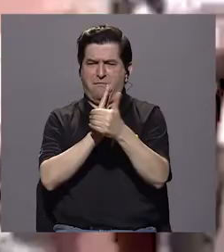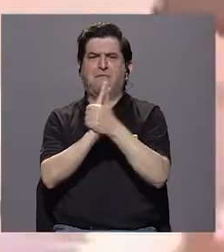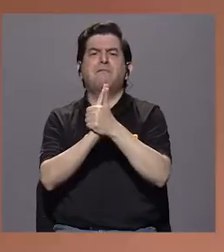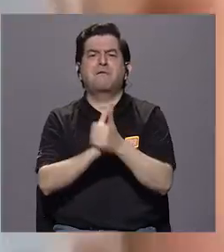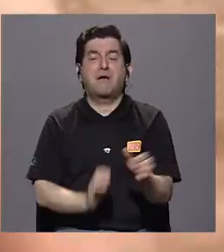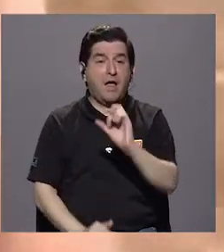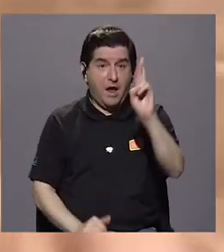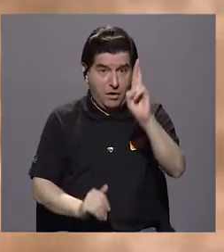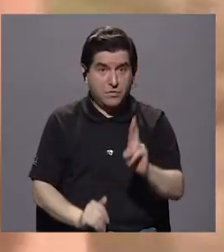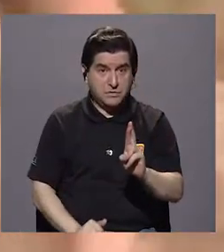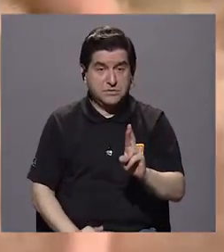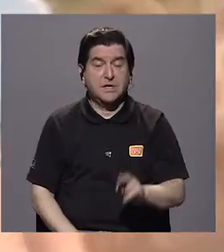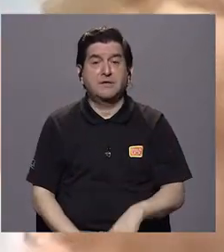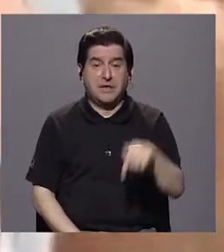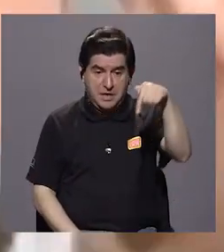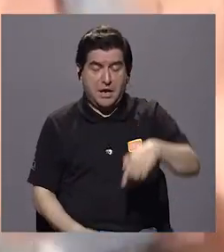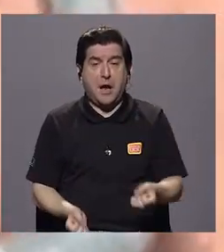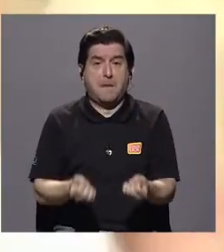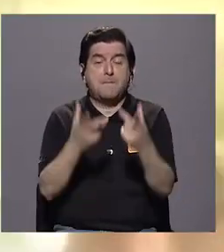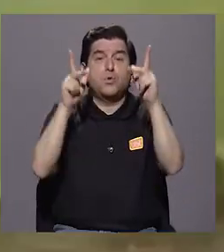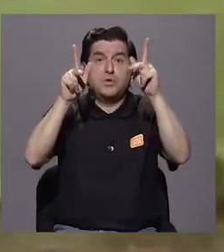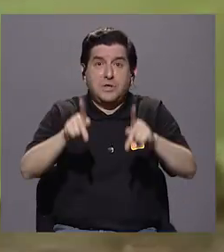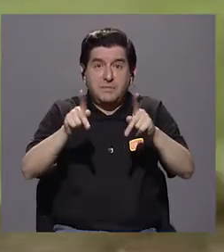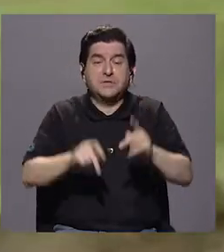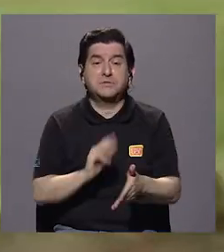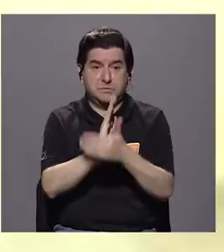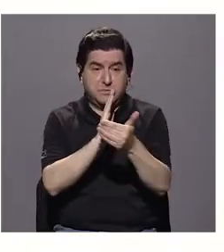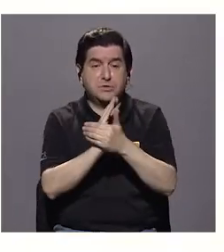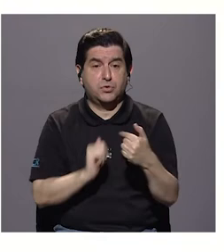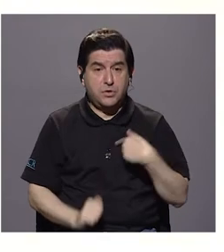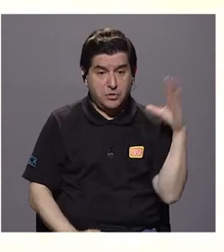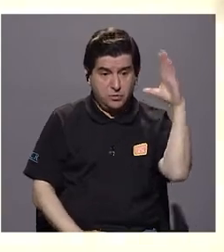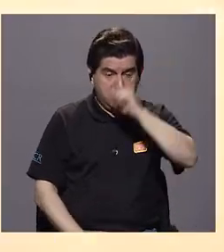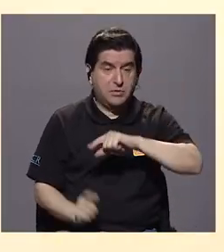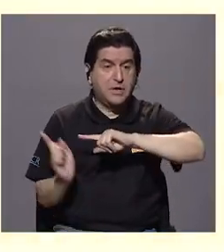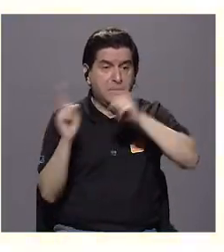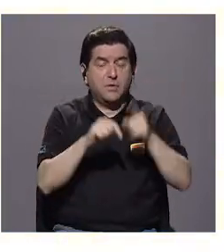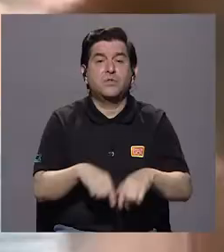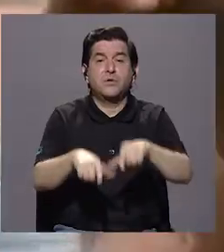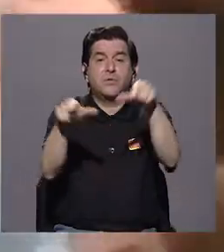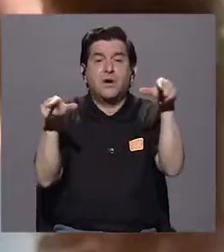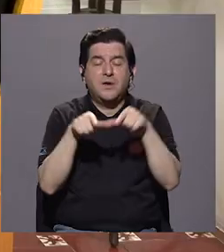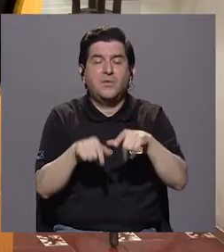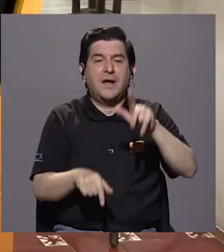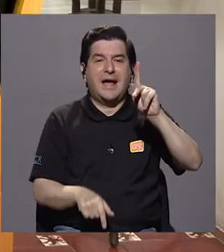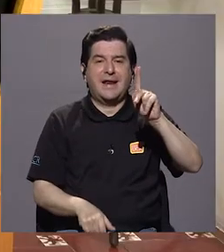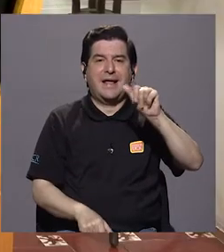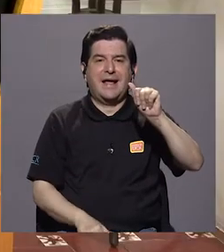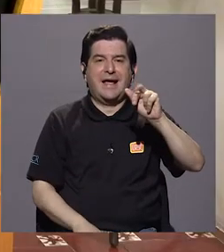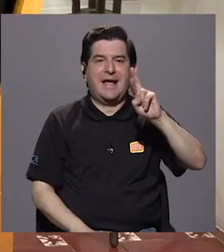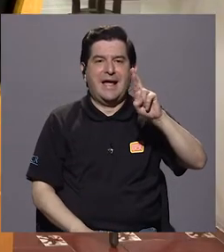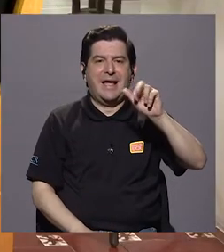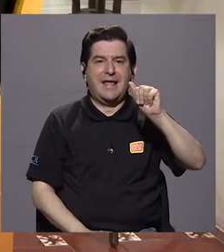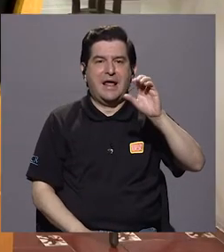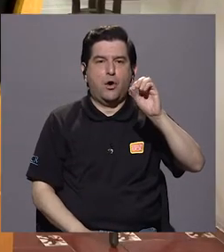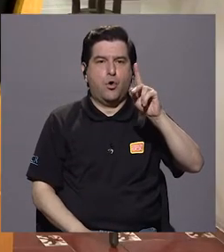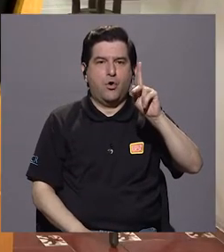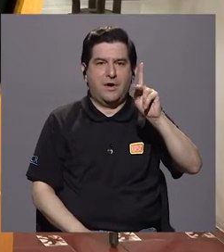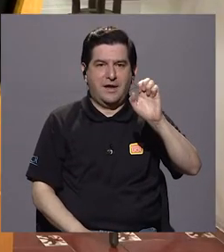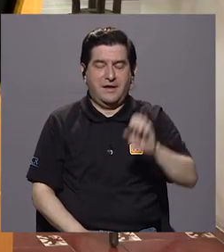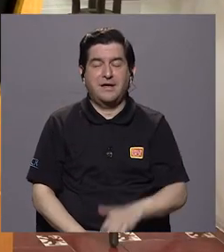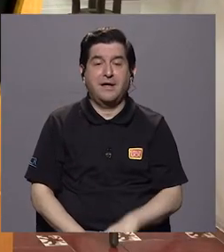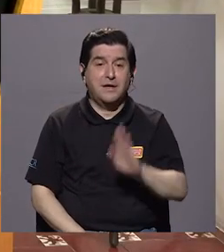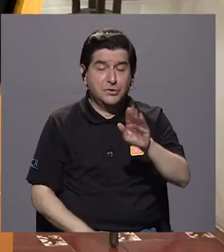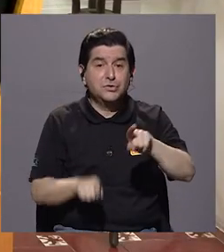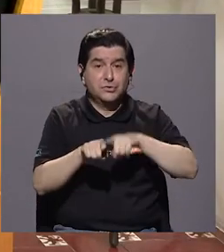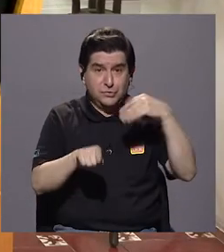Costa Rica tenemos cualquier cantidad de talento, eso lo nota uno cuando llega a un karaoke. Uh-huh. Bueno, está en su casa, sus hermanos me dicen que cantan muy sí,